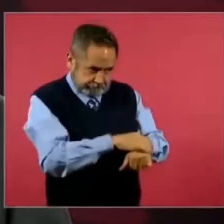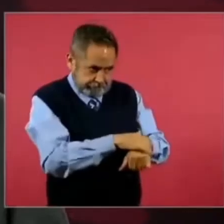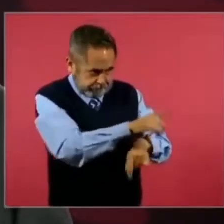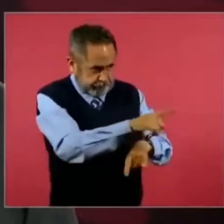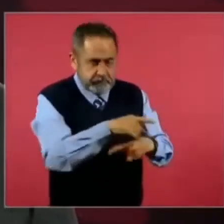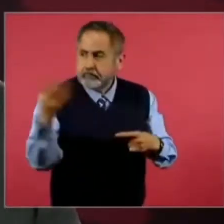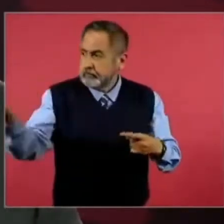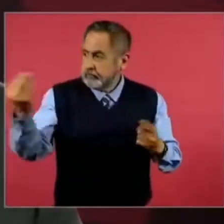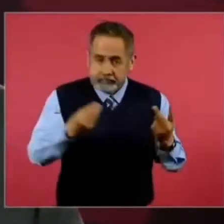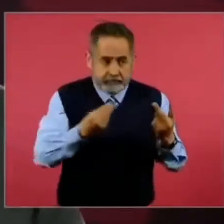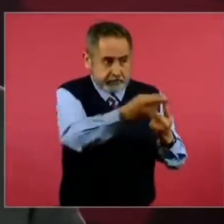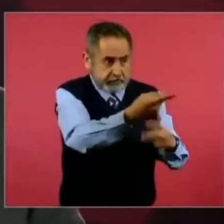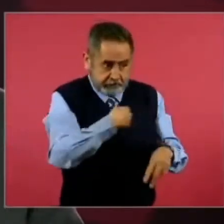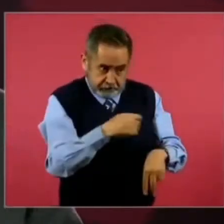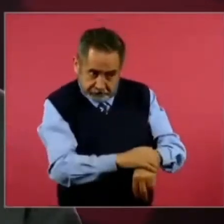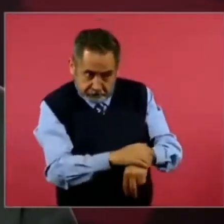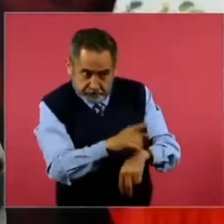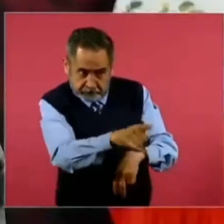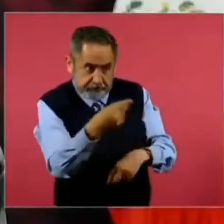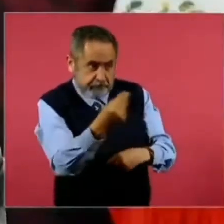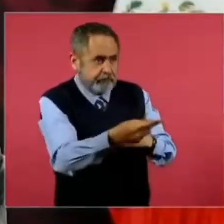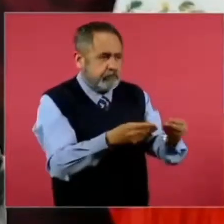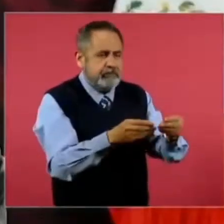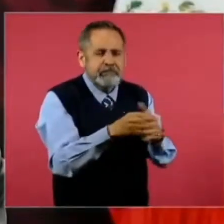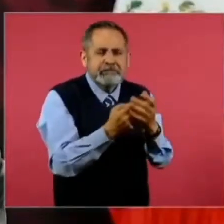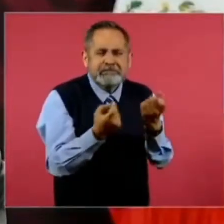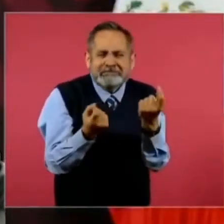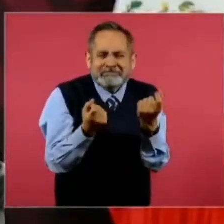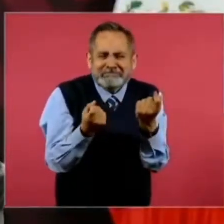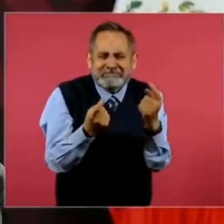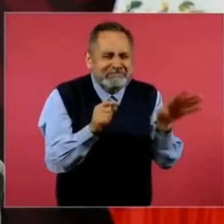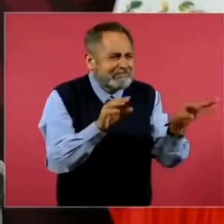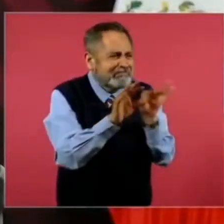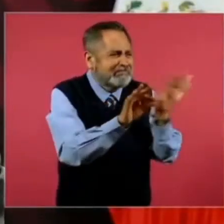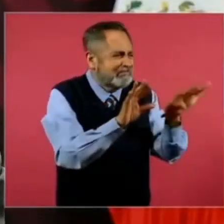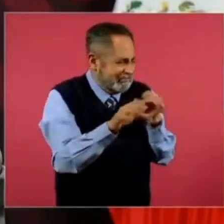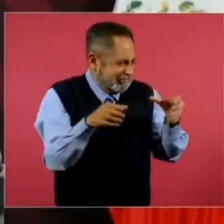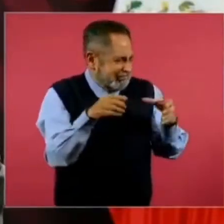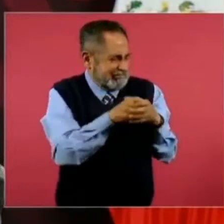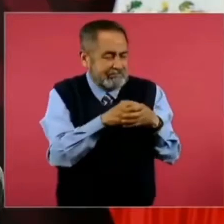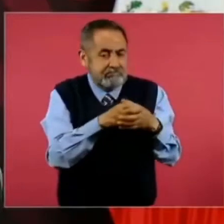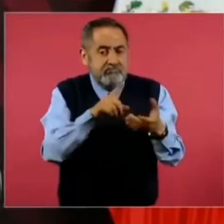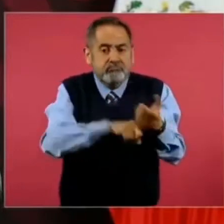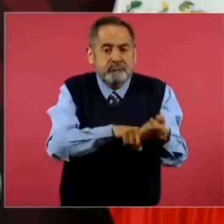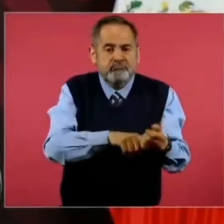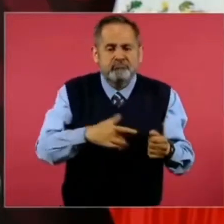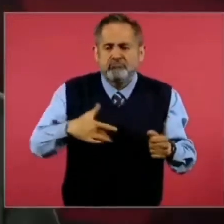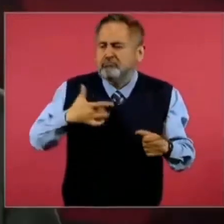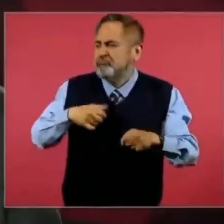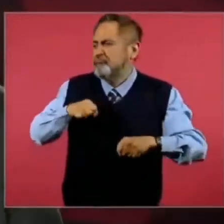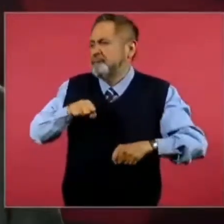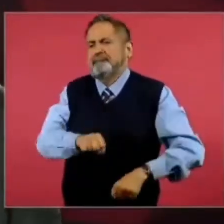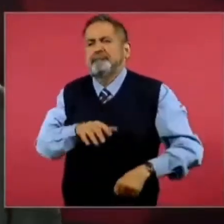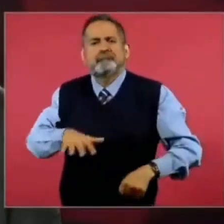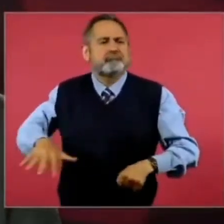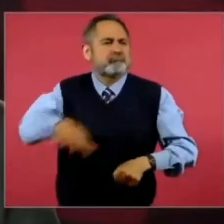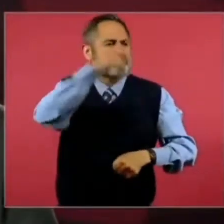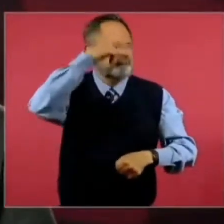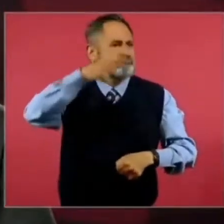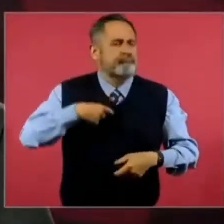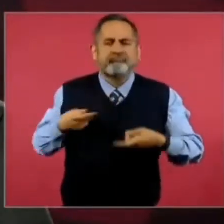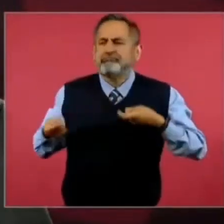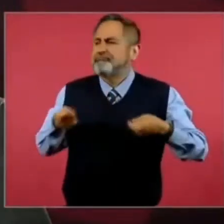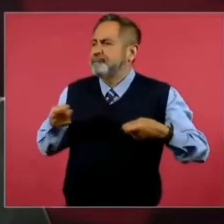a particulares, a un puñado de particulares que llegaron a sentirse los dueños de México.